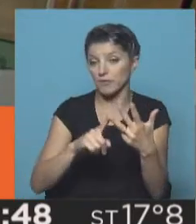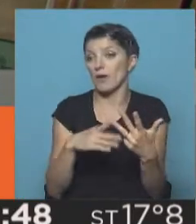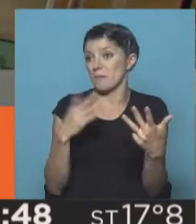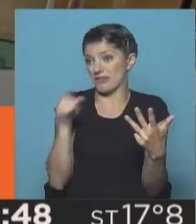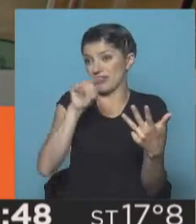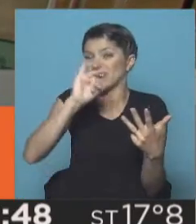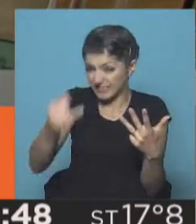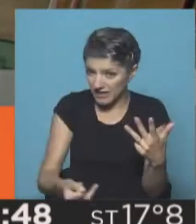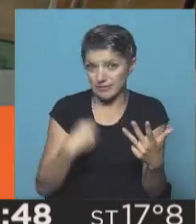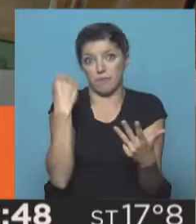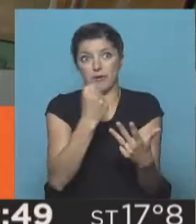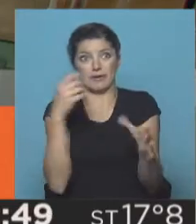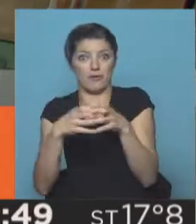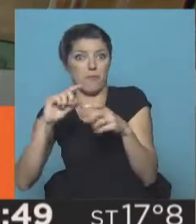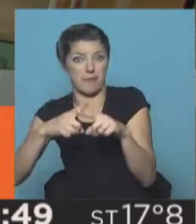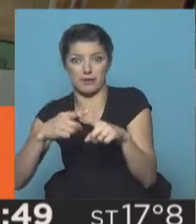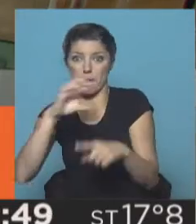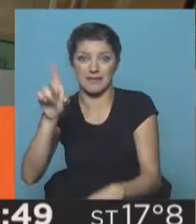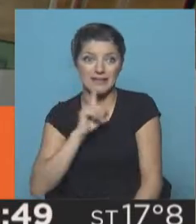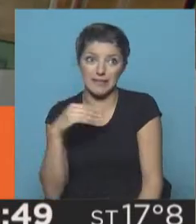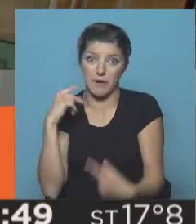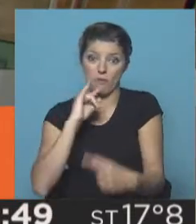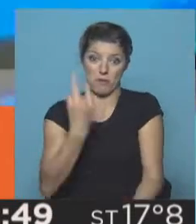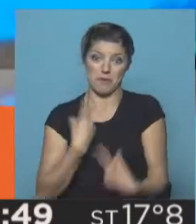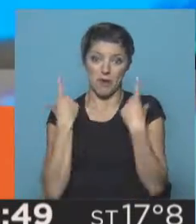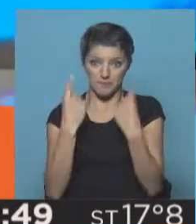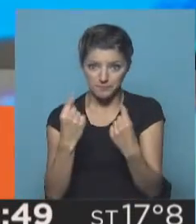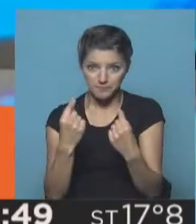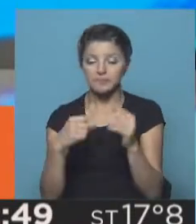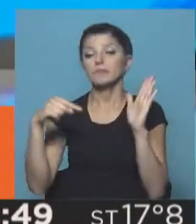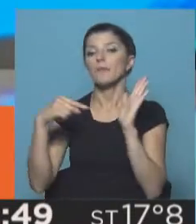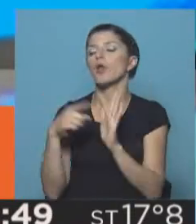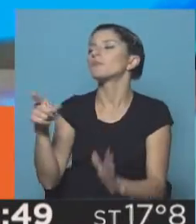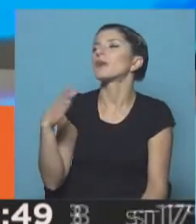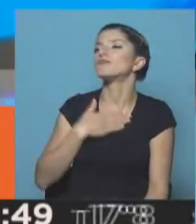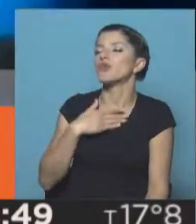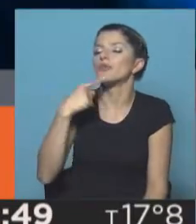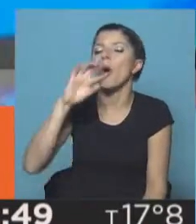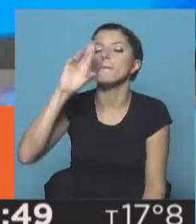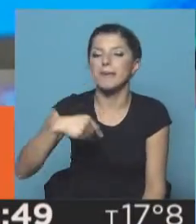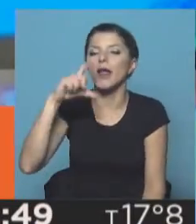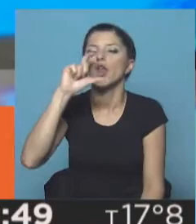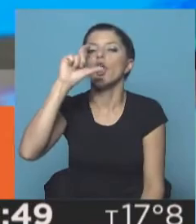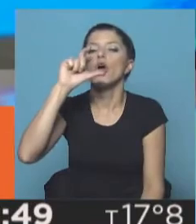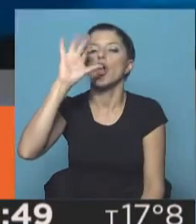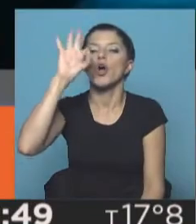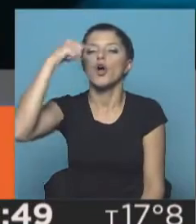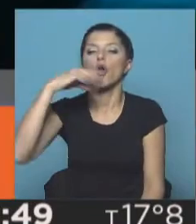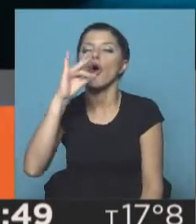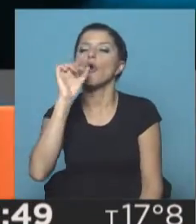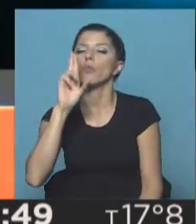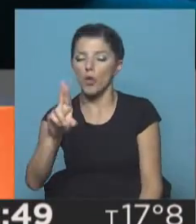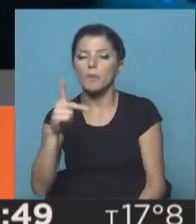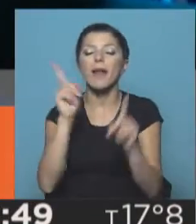pero reconozcamos que hay coincidencias, por eso digo, un plan Cóndor de tratar de sacar del medio gobiernos